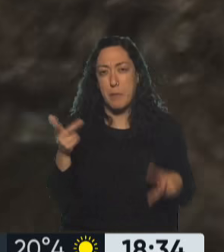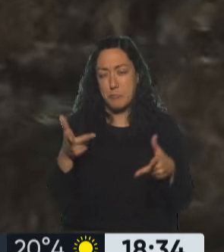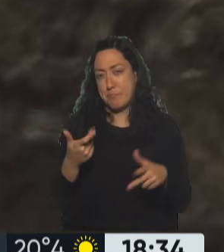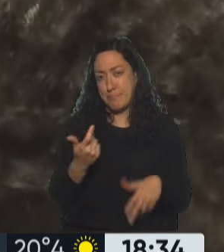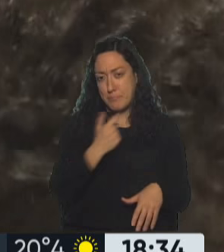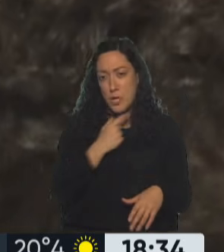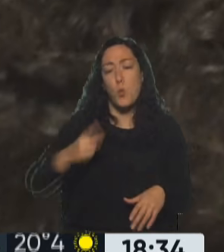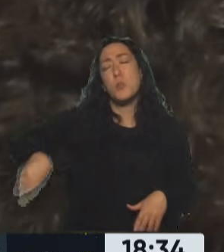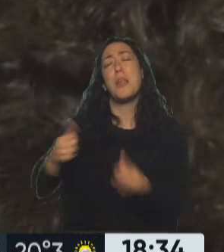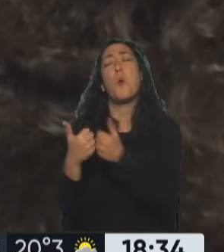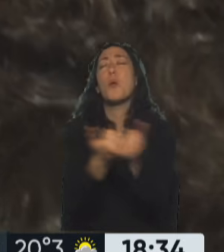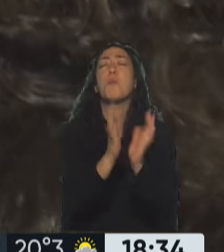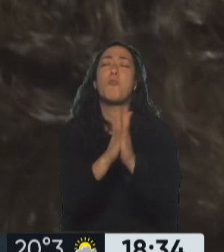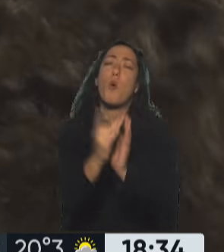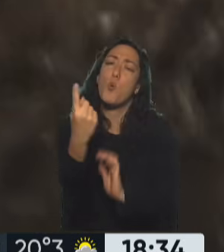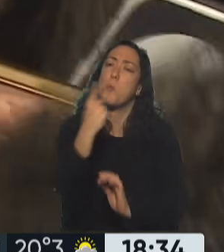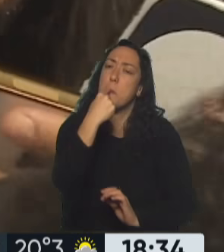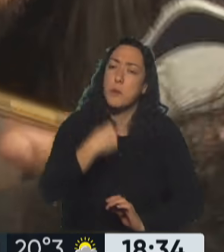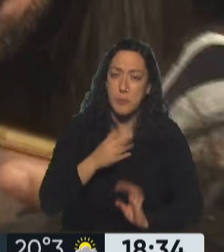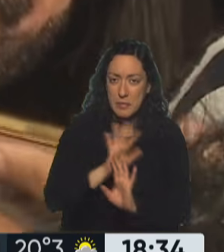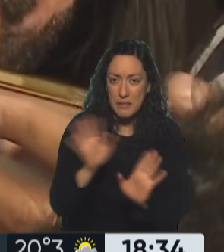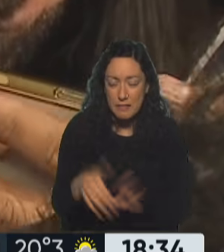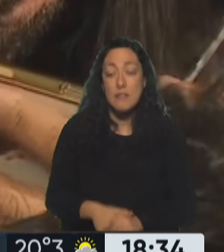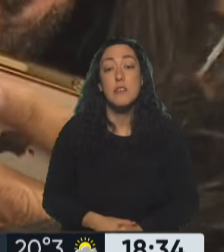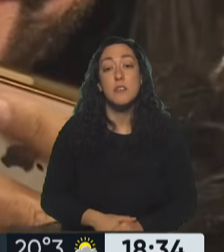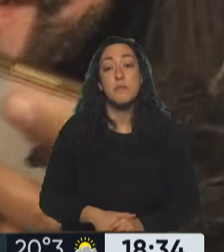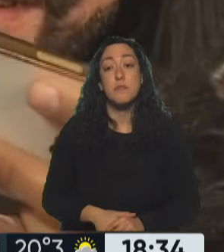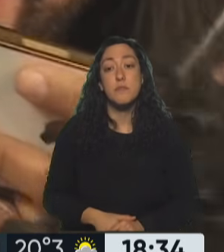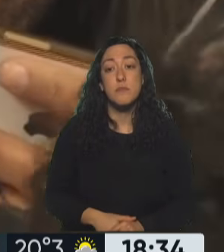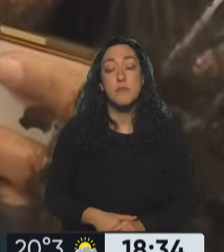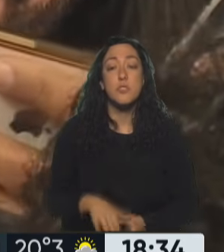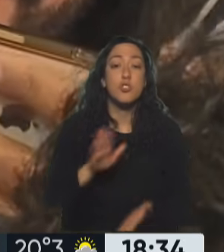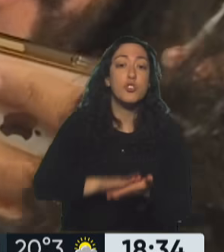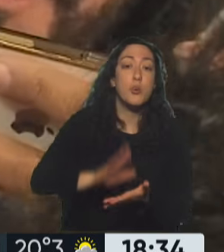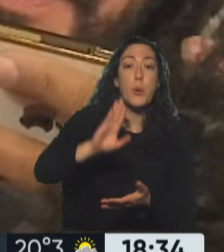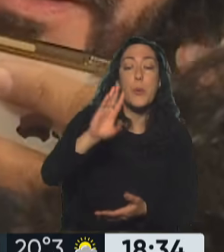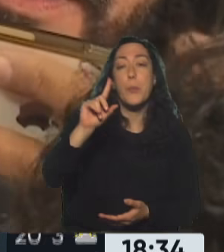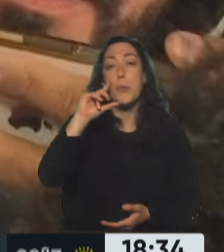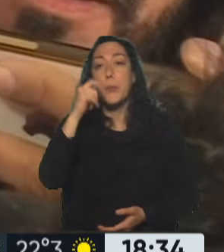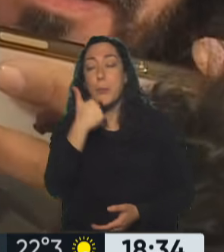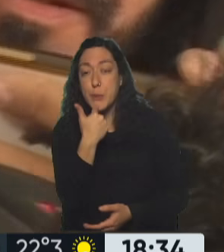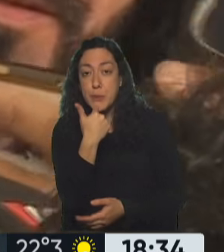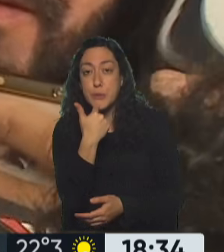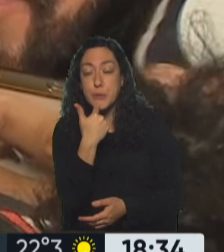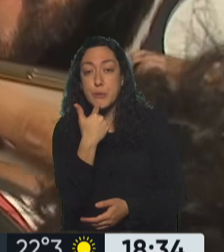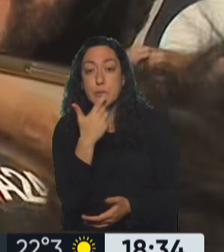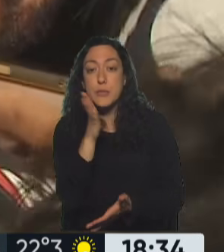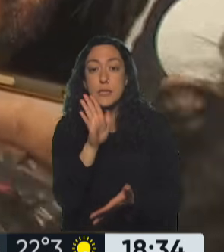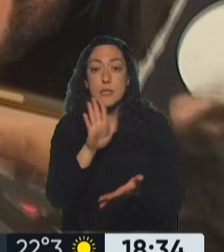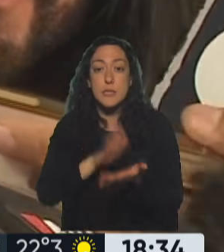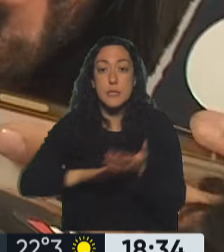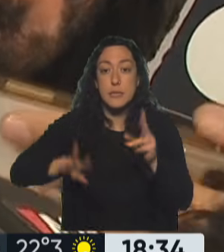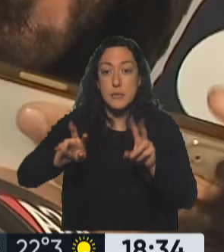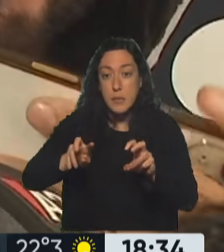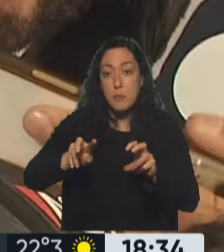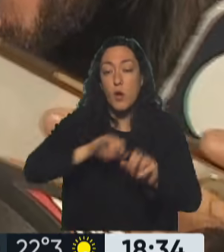realidad es que se pongan de acuerdo y pregunten de a uno, pero respecto a esto del BRICS, yo quiero contarles, no a ustedes,